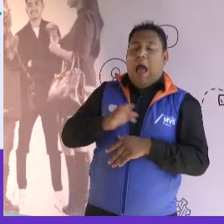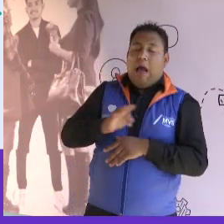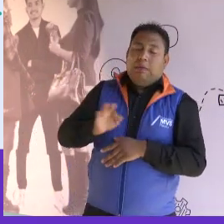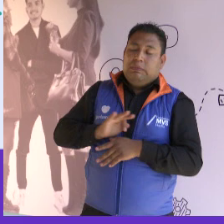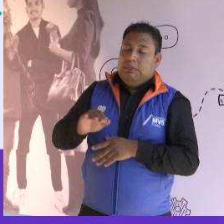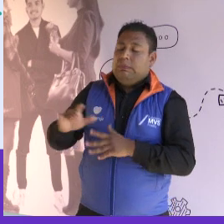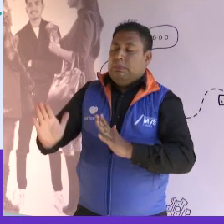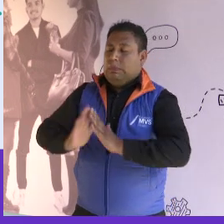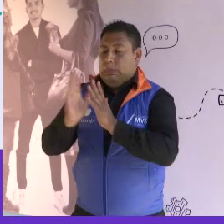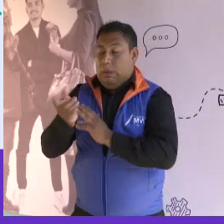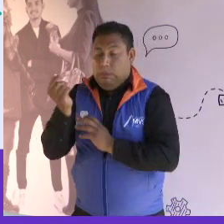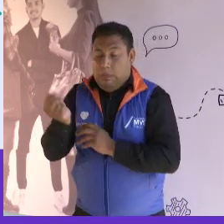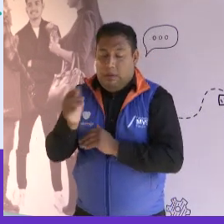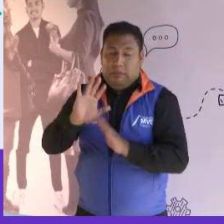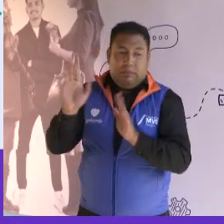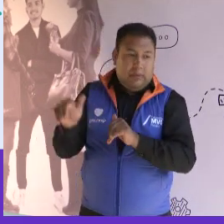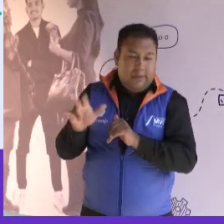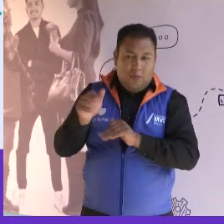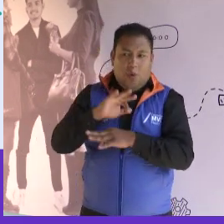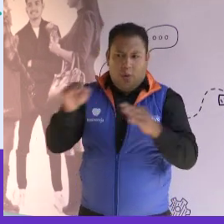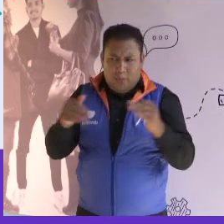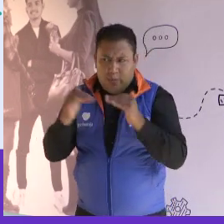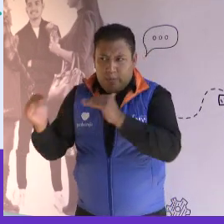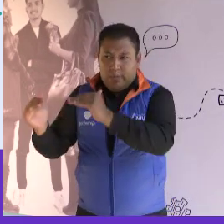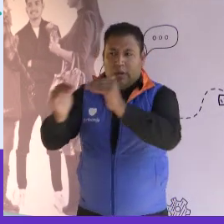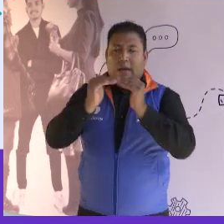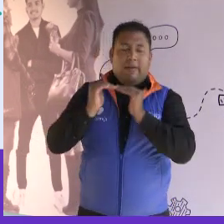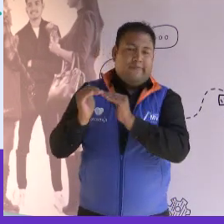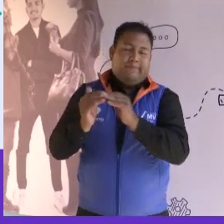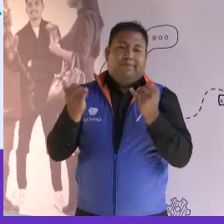entre ellas que les permitan aprender una de otra,